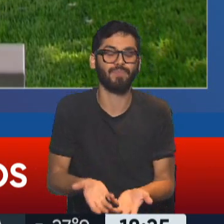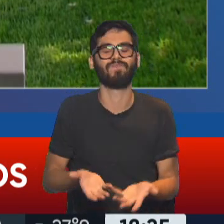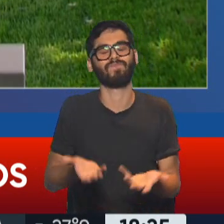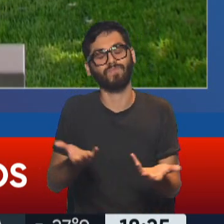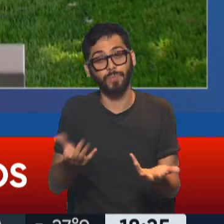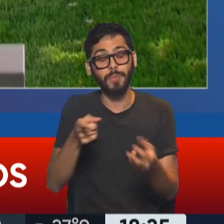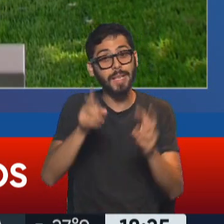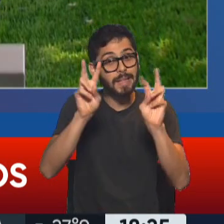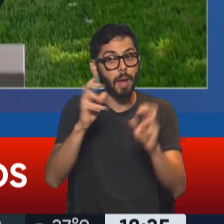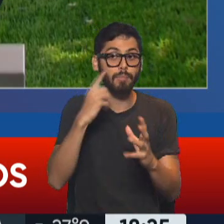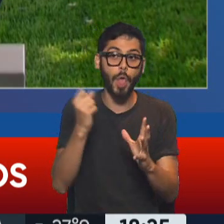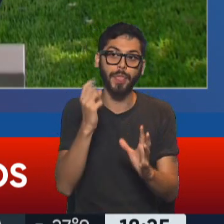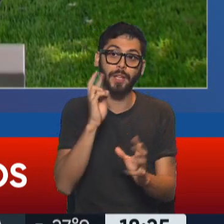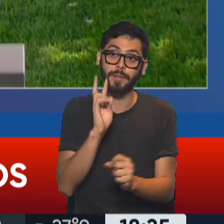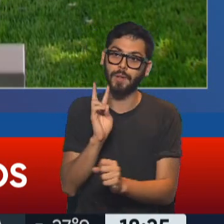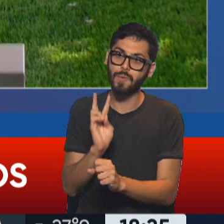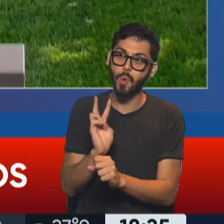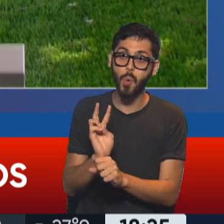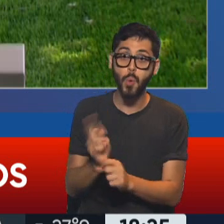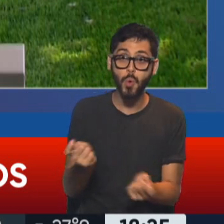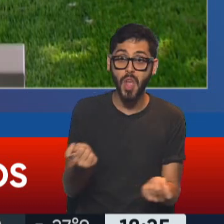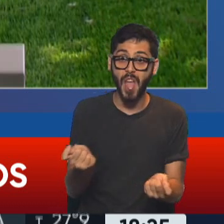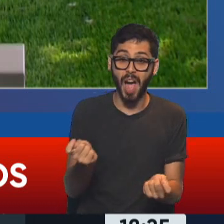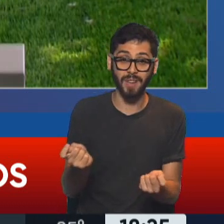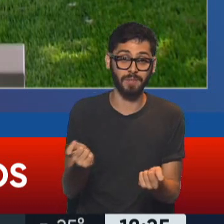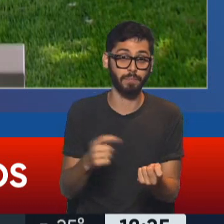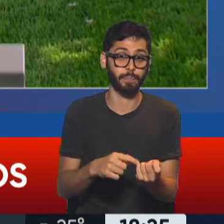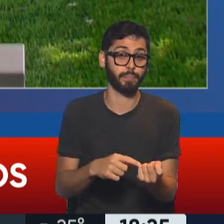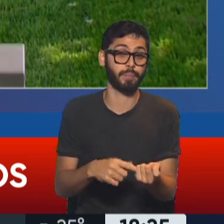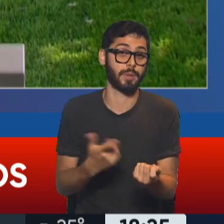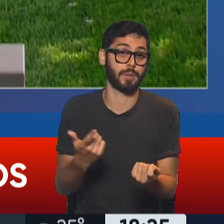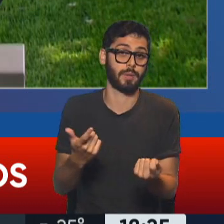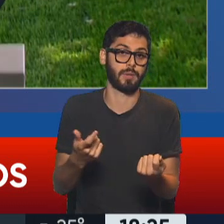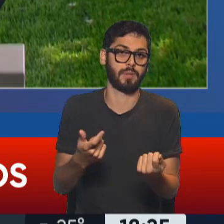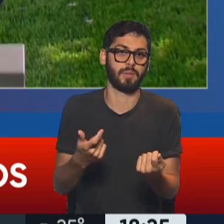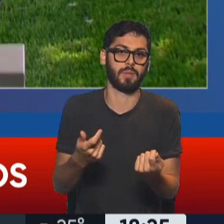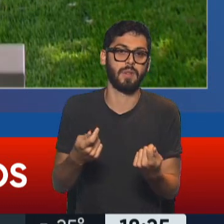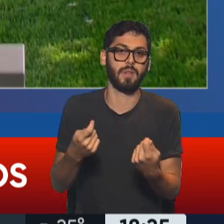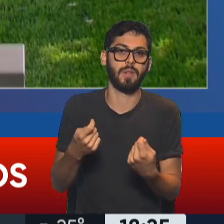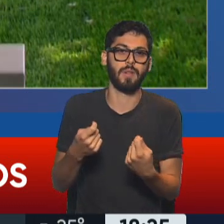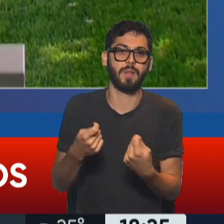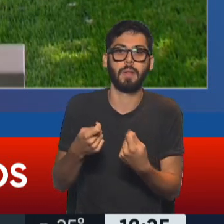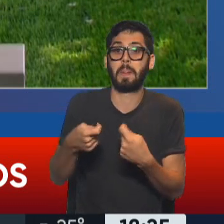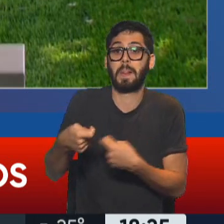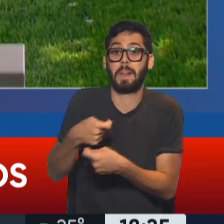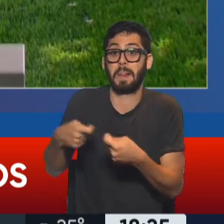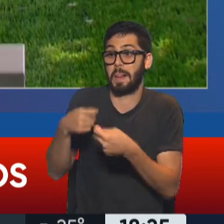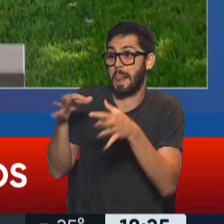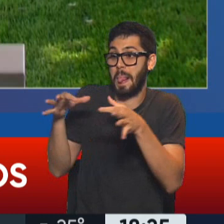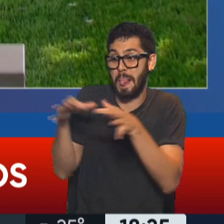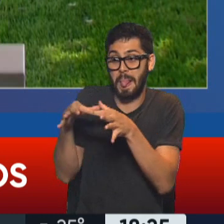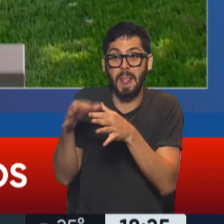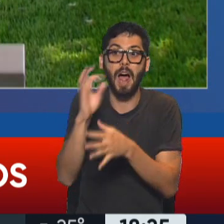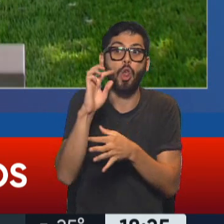hay que cuidarlo también, hasta tanto no se pueda resolver este tema de que no tengas un mercado tan chiquito, tan marginal, pero que te marque